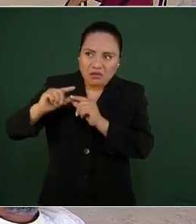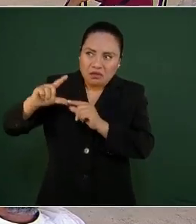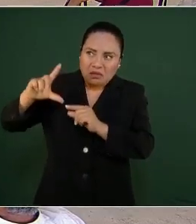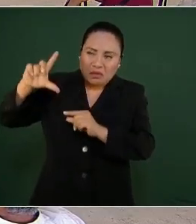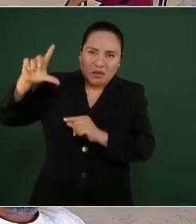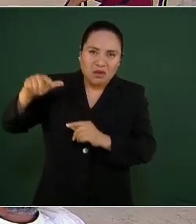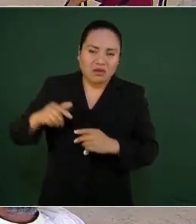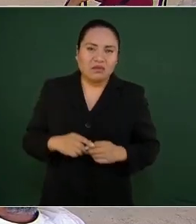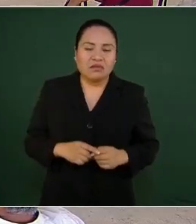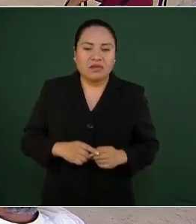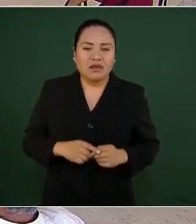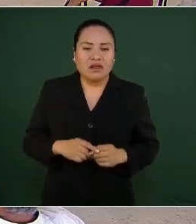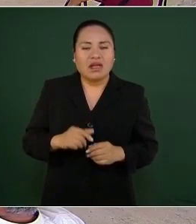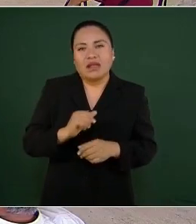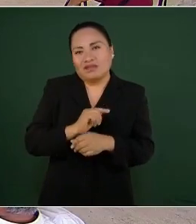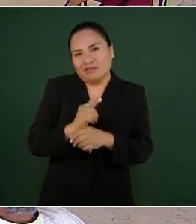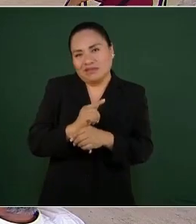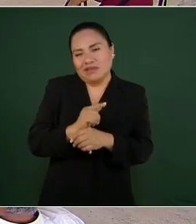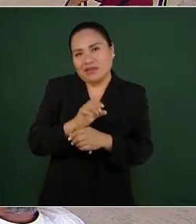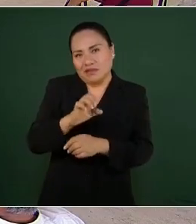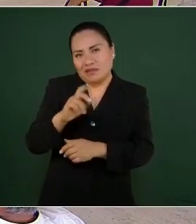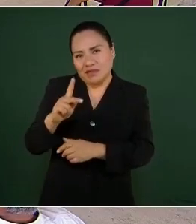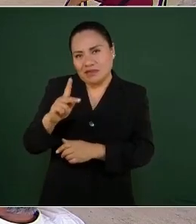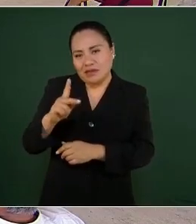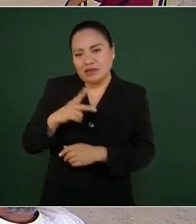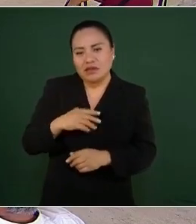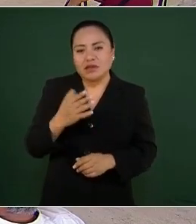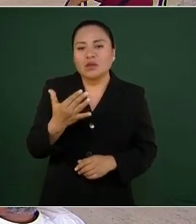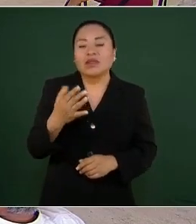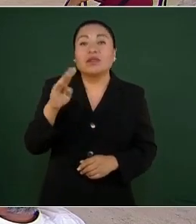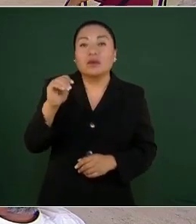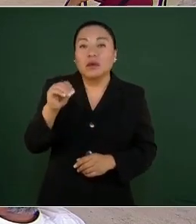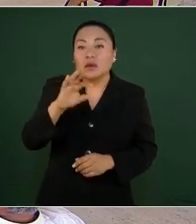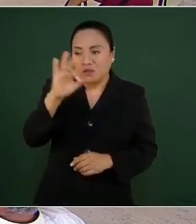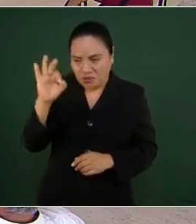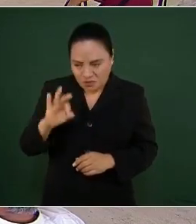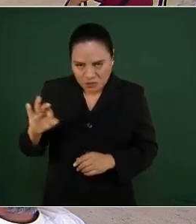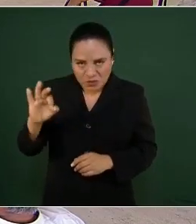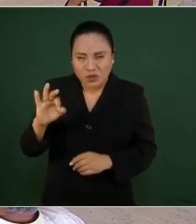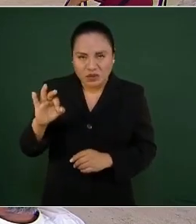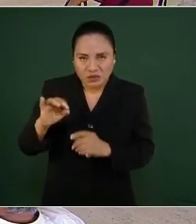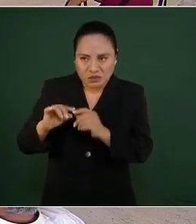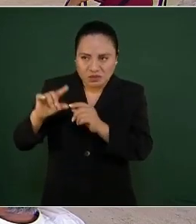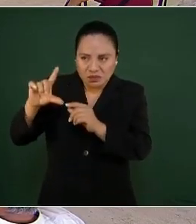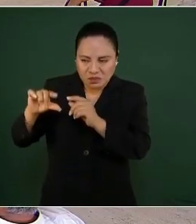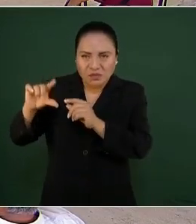y el licenciado Peña, 59%. Y nosotros